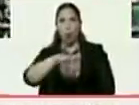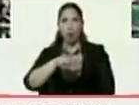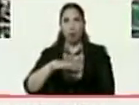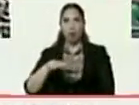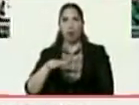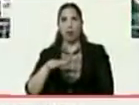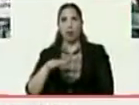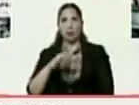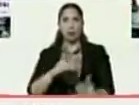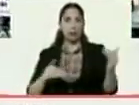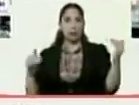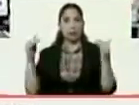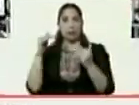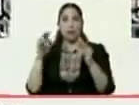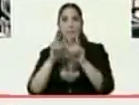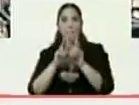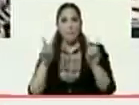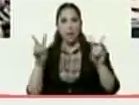alcance la paz.